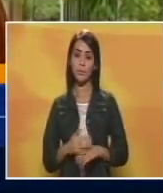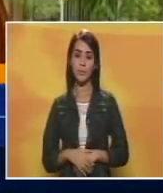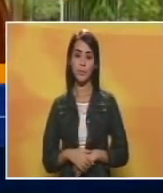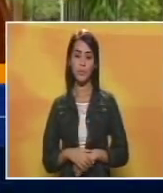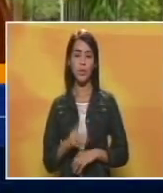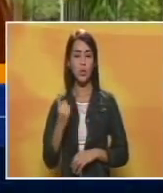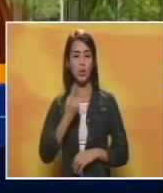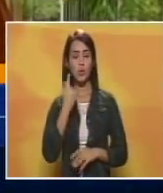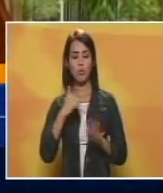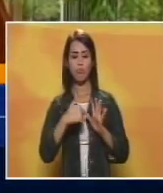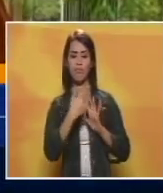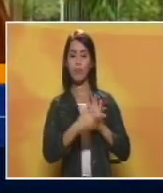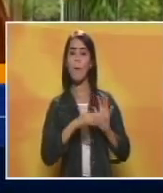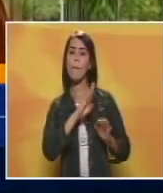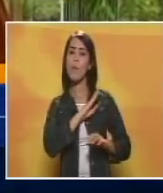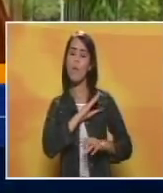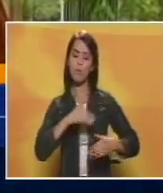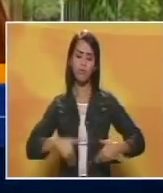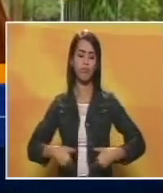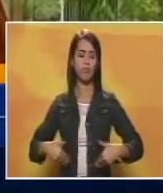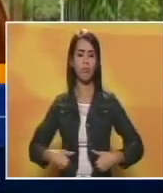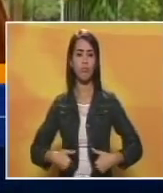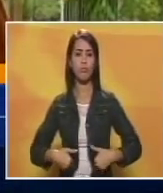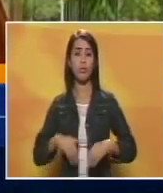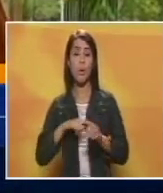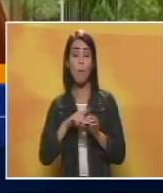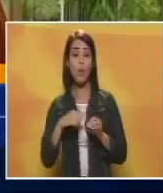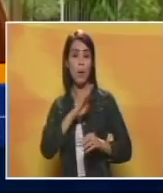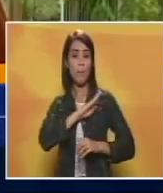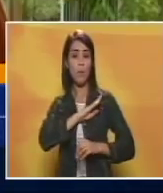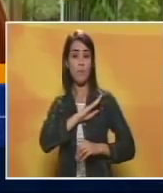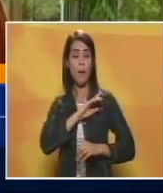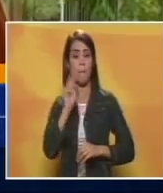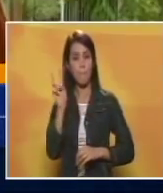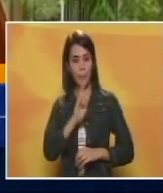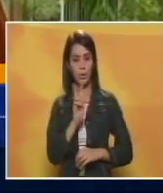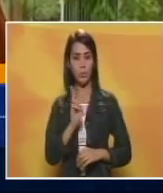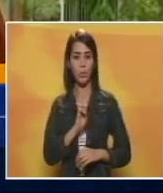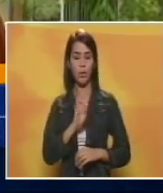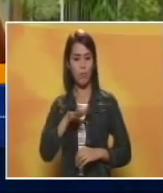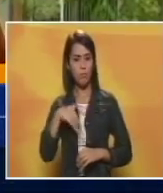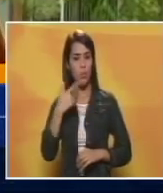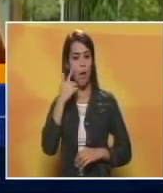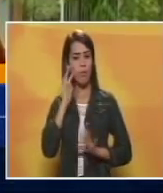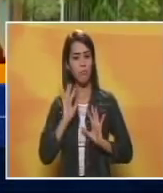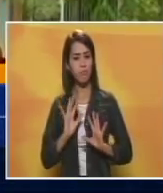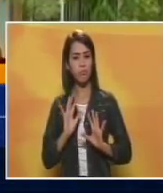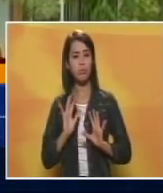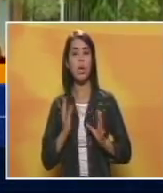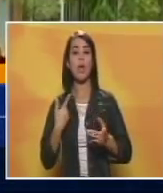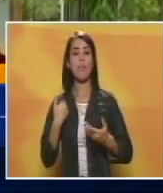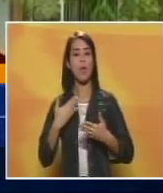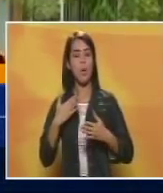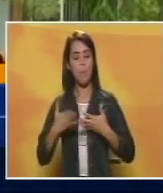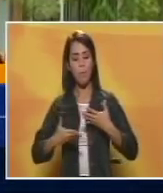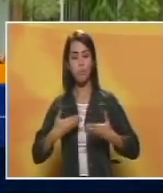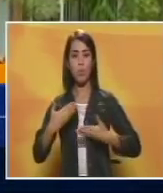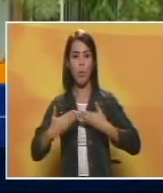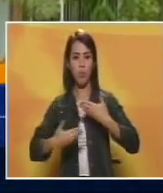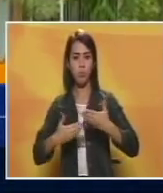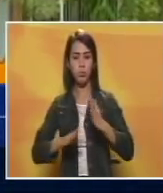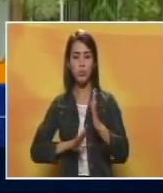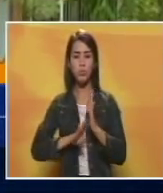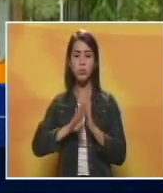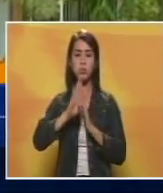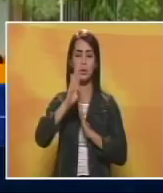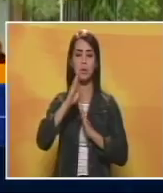instrumentos propios, esfuerzos propios, moneda propia, Venezuela podrá transitar el camino de la prosperidad verdadera, de